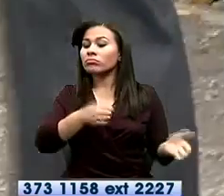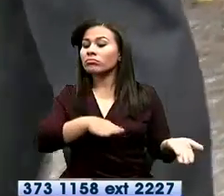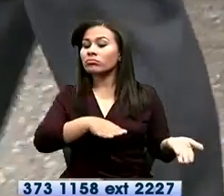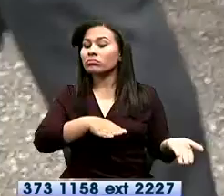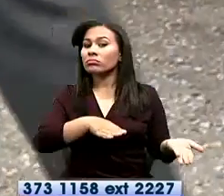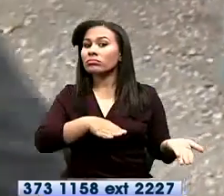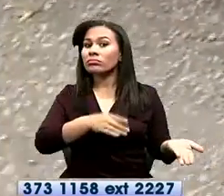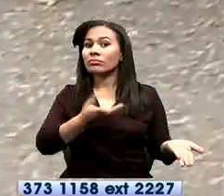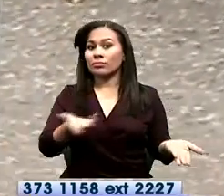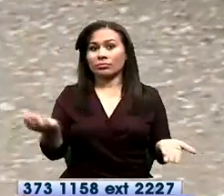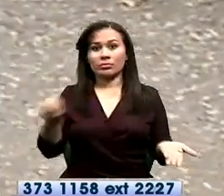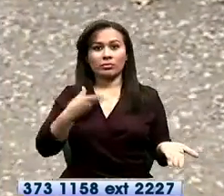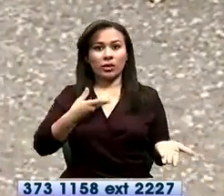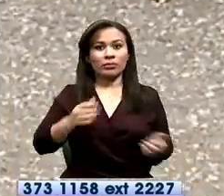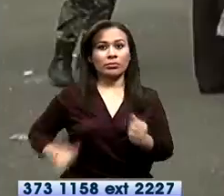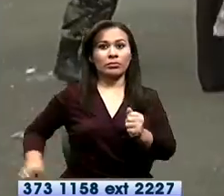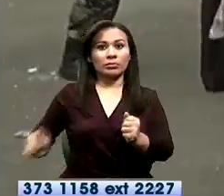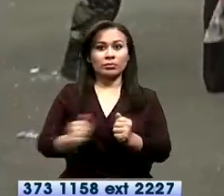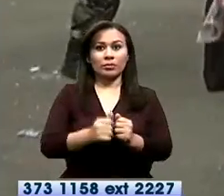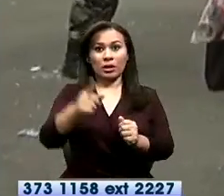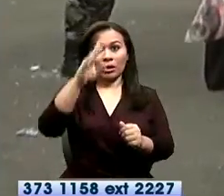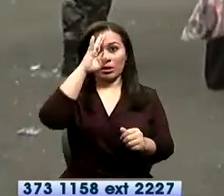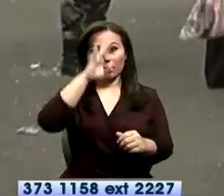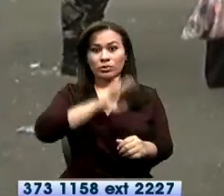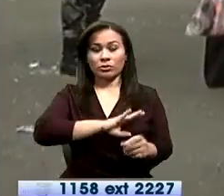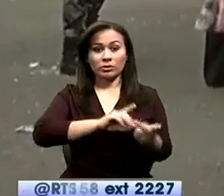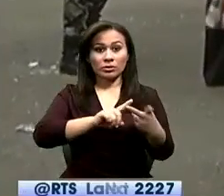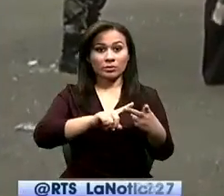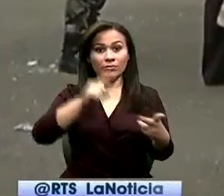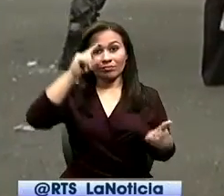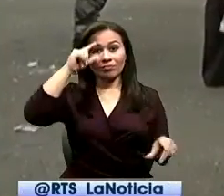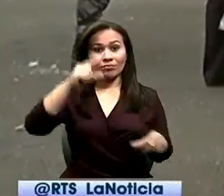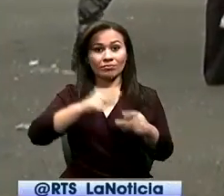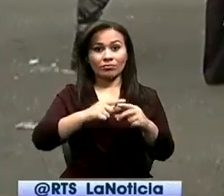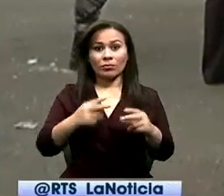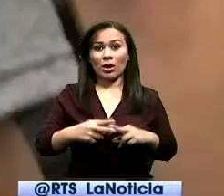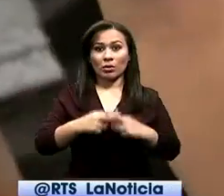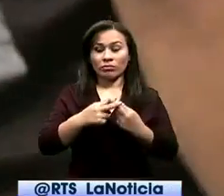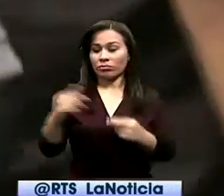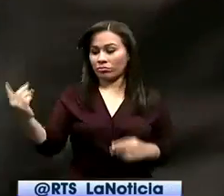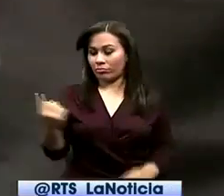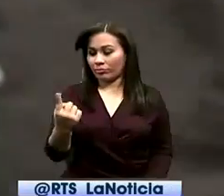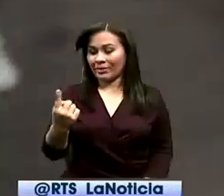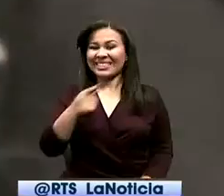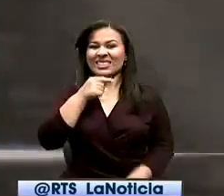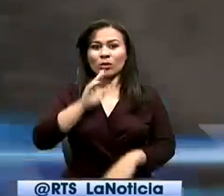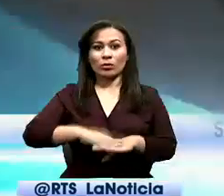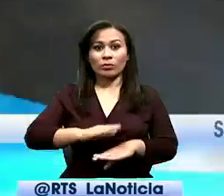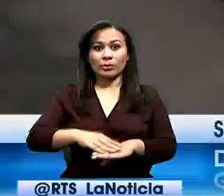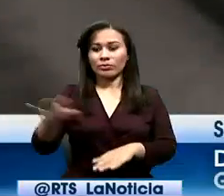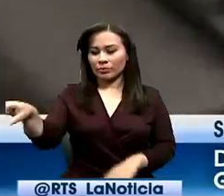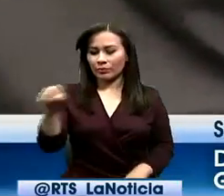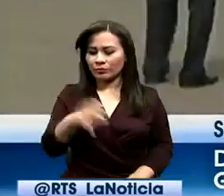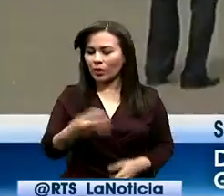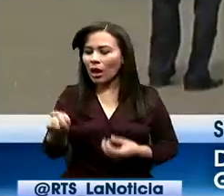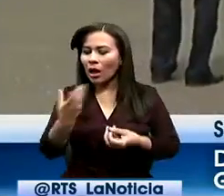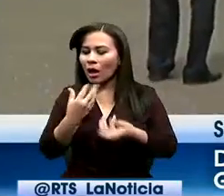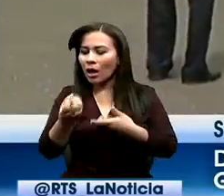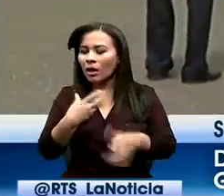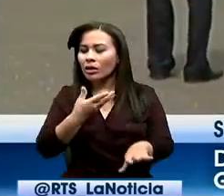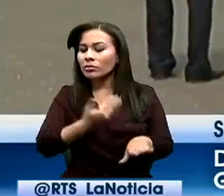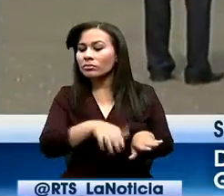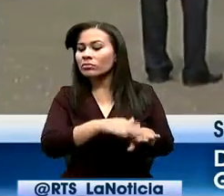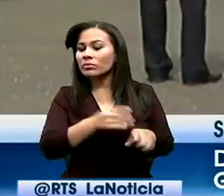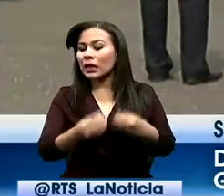Muy temprano en la mañana, autoridades de la Fiscalía y Policía en conjunto iniciaban con una de las diligencias importantes y requeridas en este